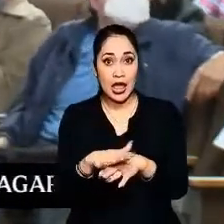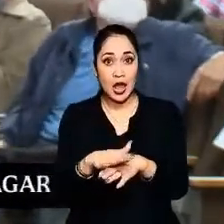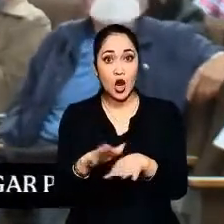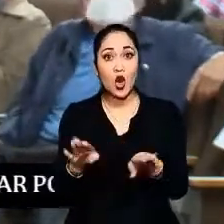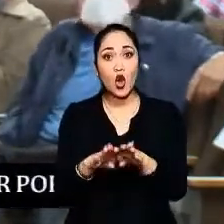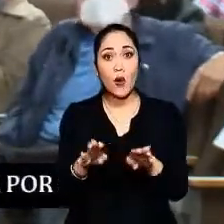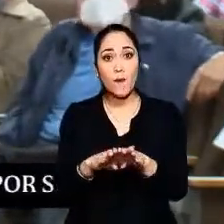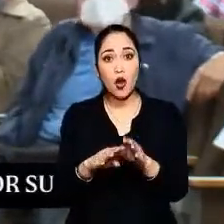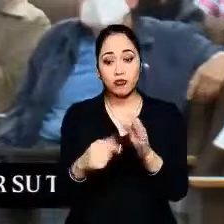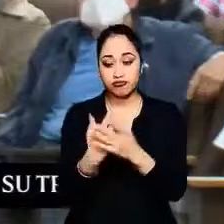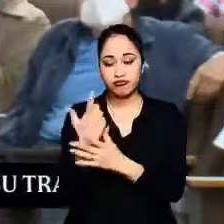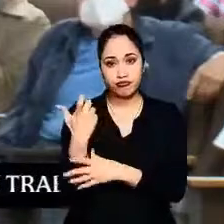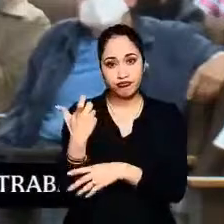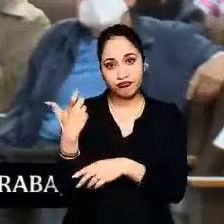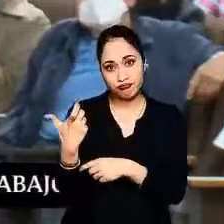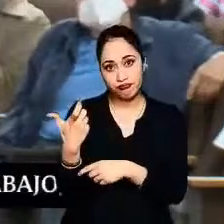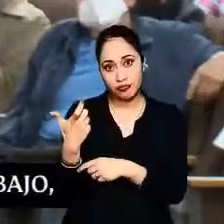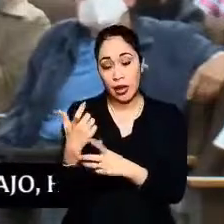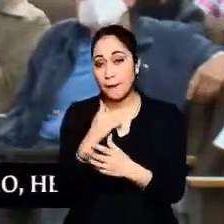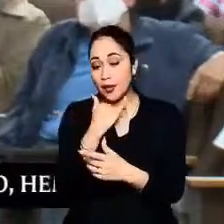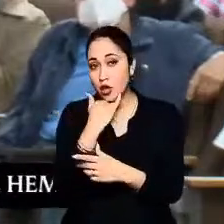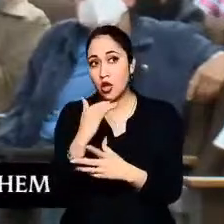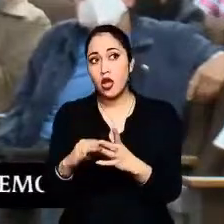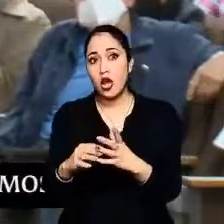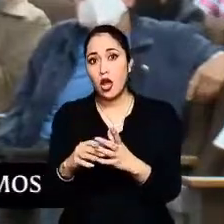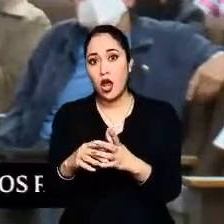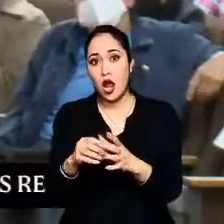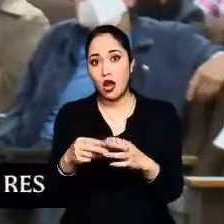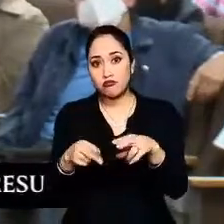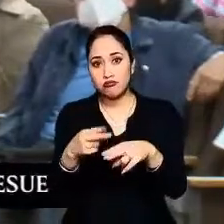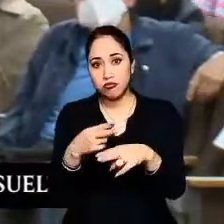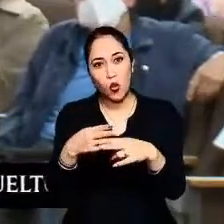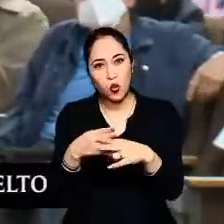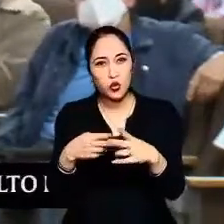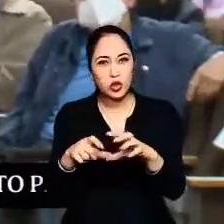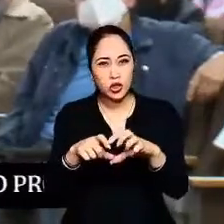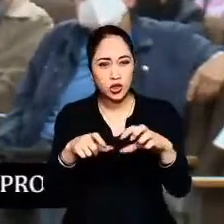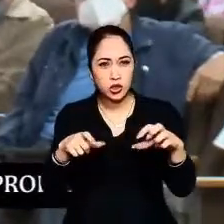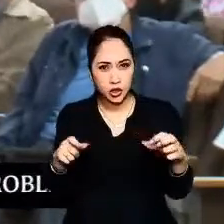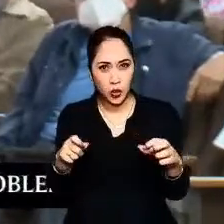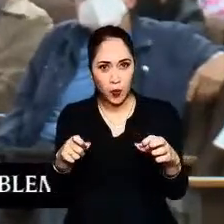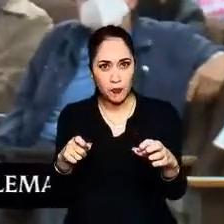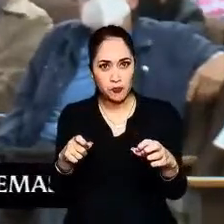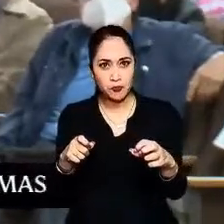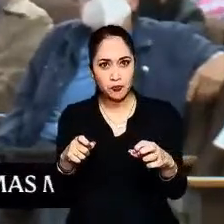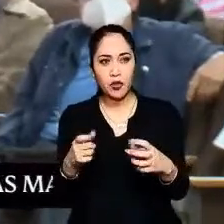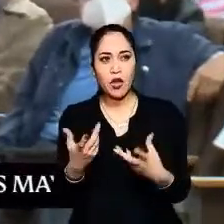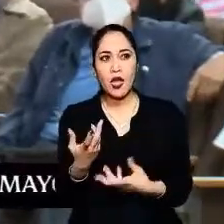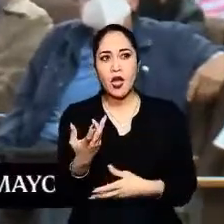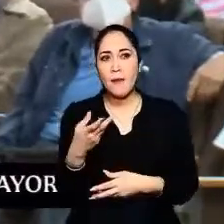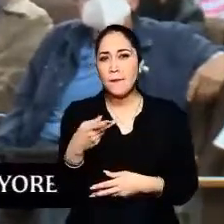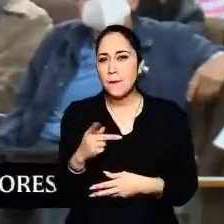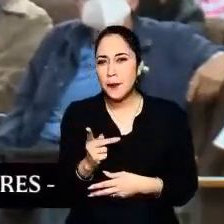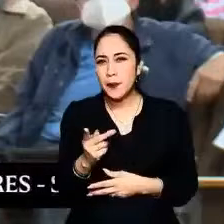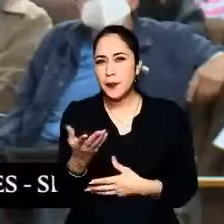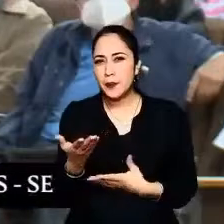Entonces, el tema central es eso mismo que decía ahorita de los policías. Necesitamos